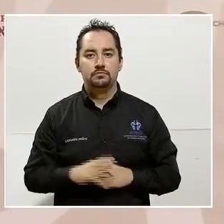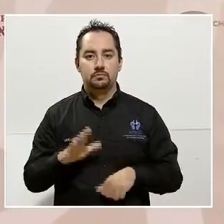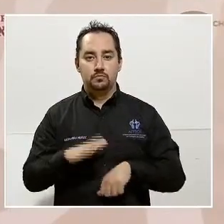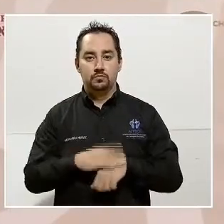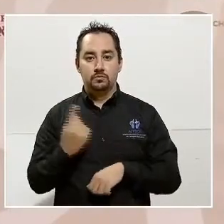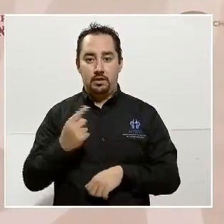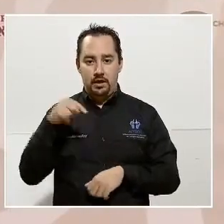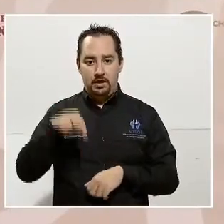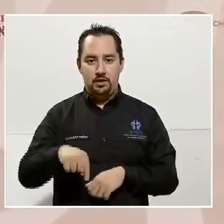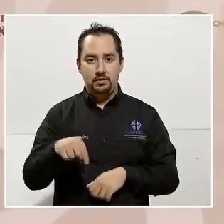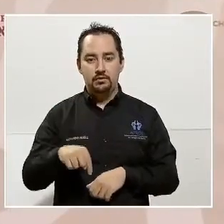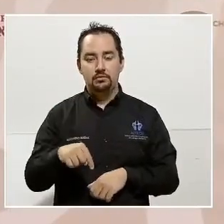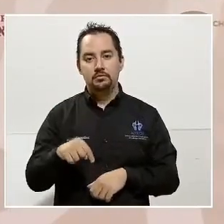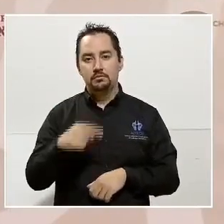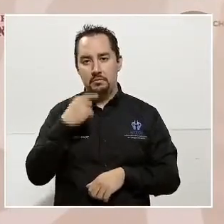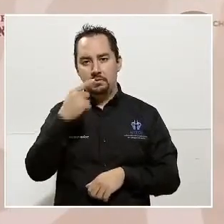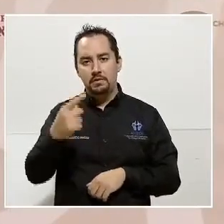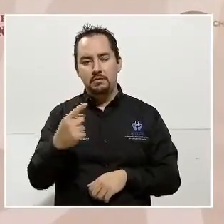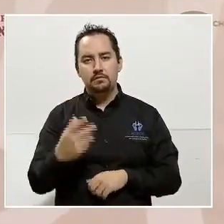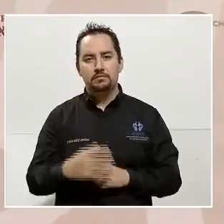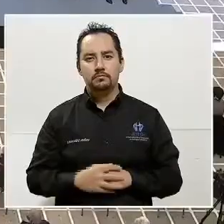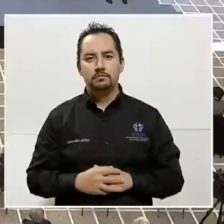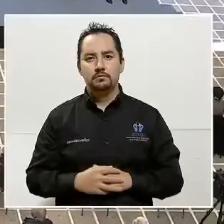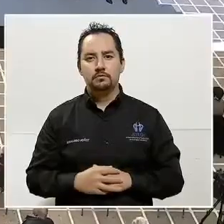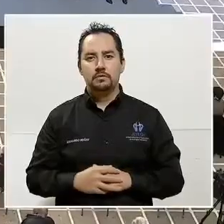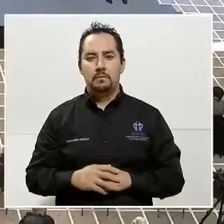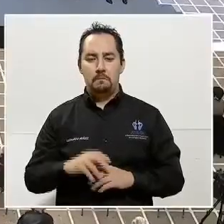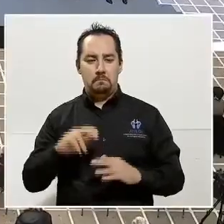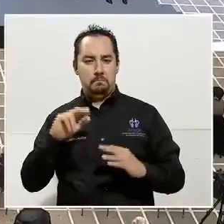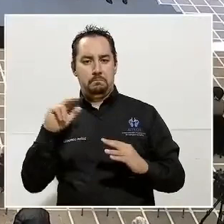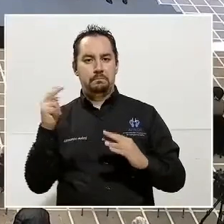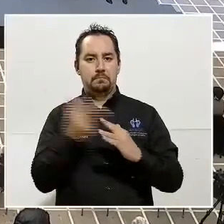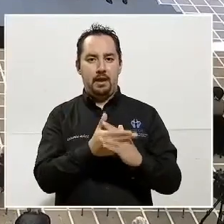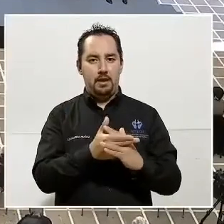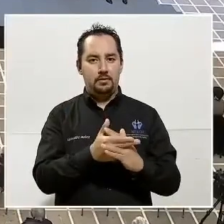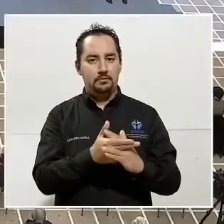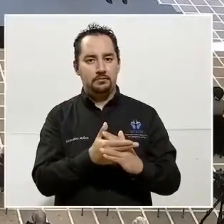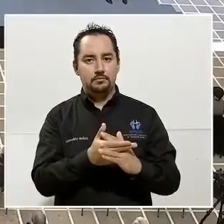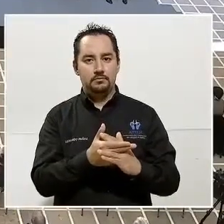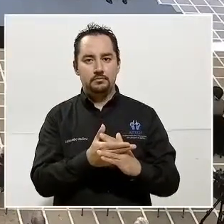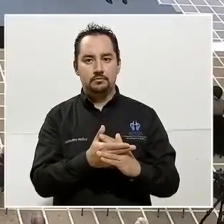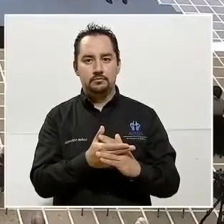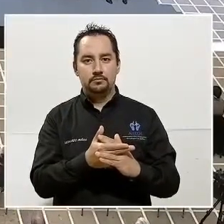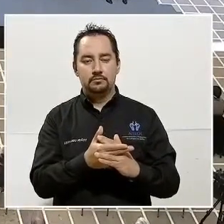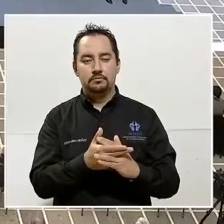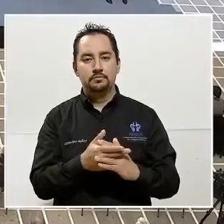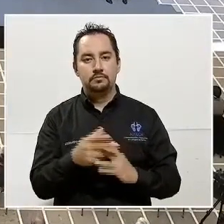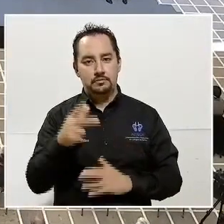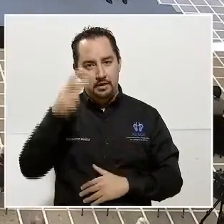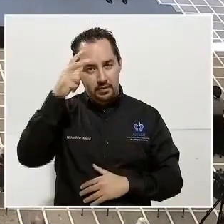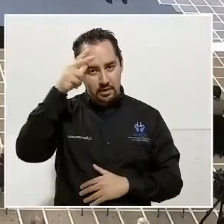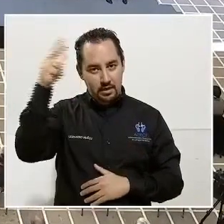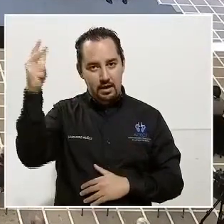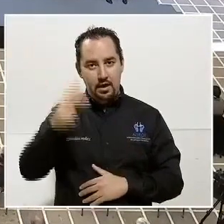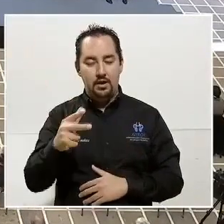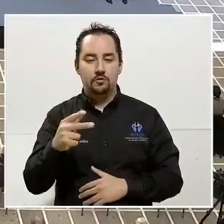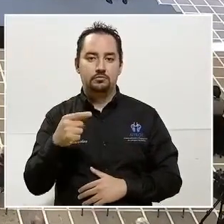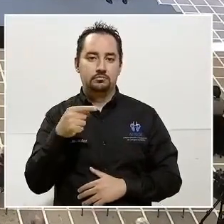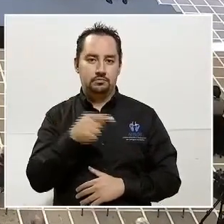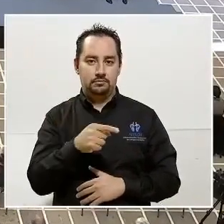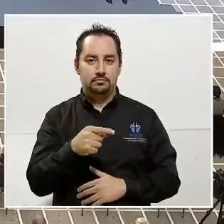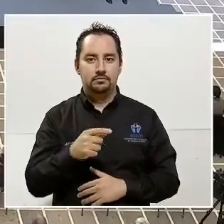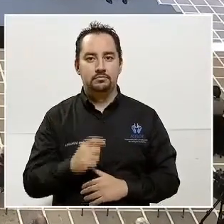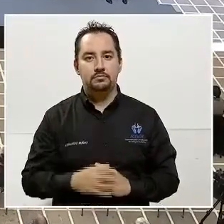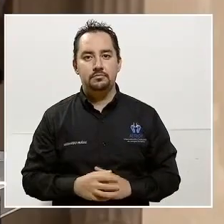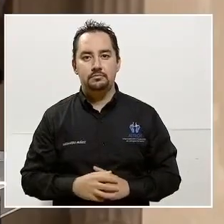aquí fue, como se ha dicho, asesinado el cura Hidalgo, el padre de nuestra